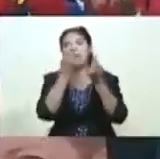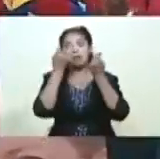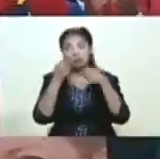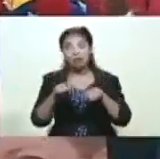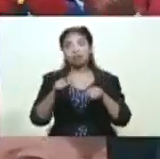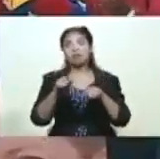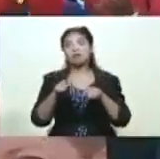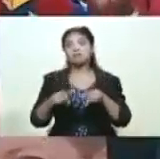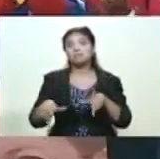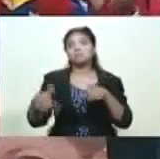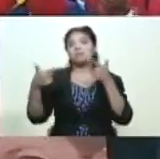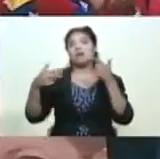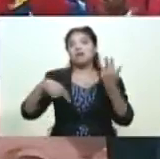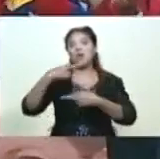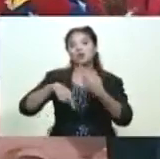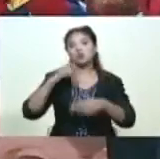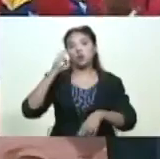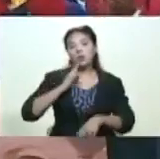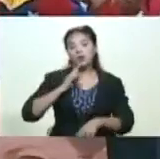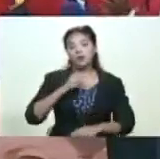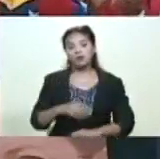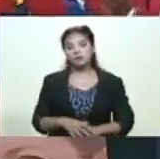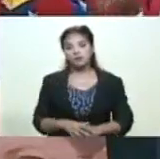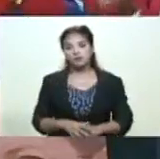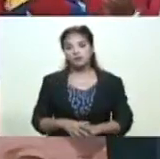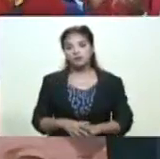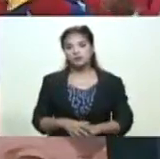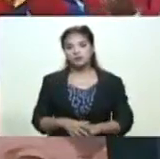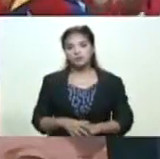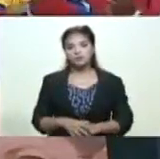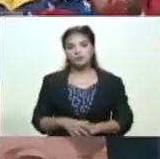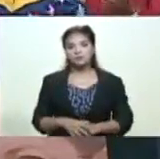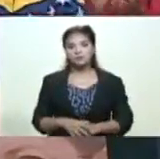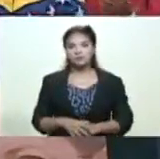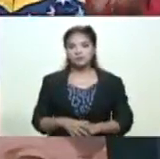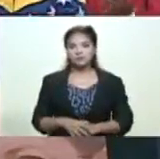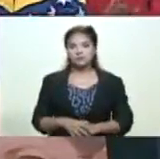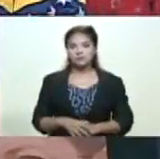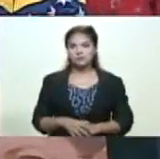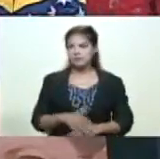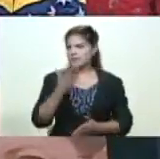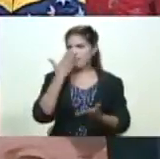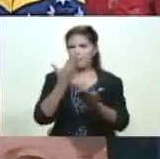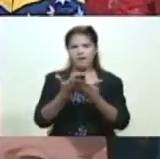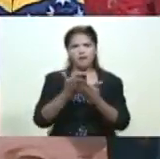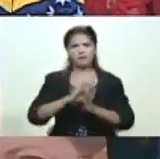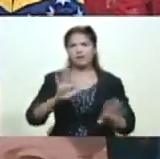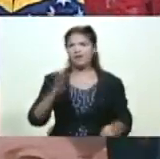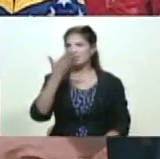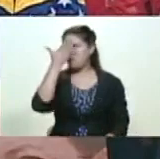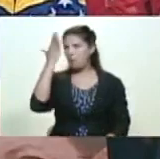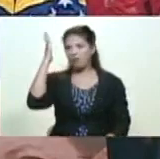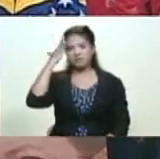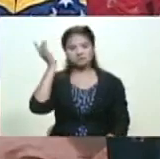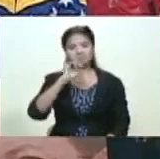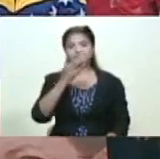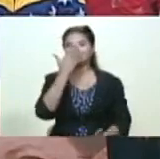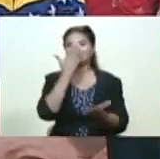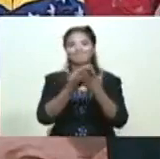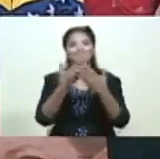de enfrentar a la revolución bolivariana sin ambages, sin hipocresía,